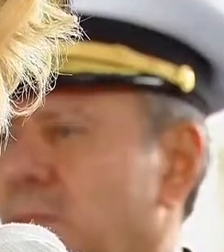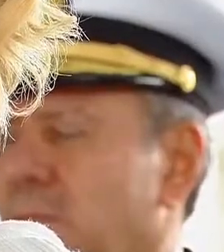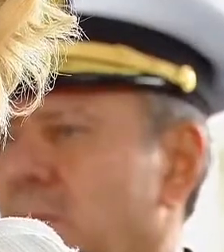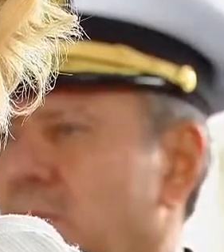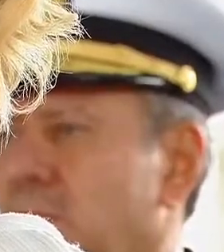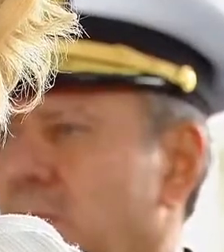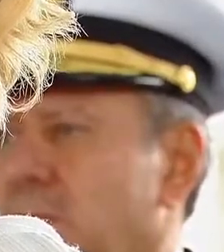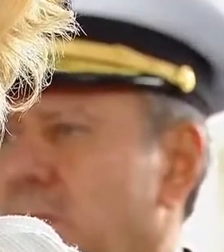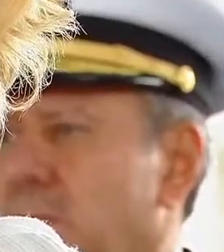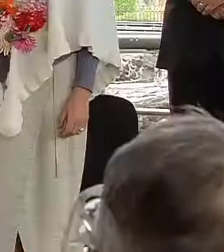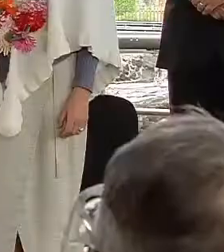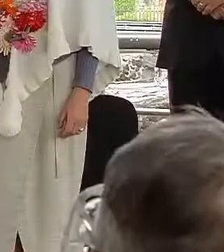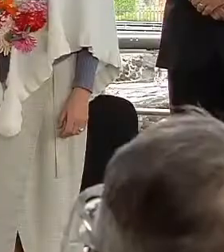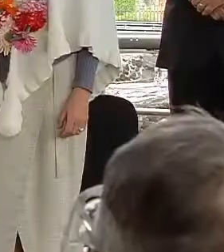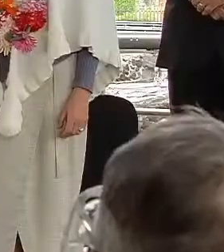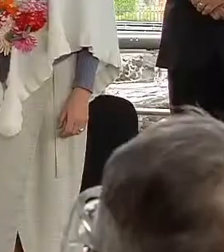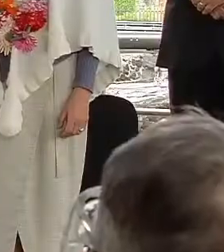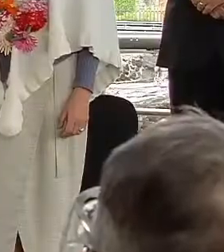Pipitin,